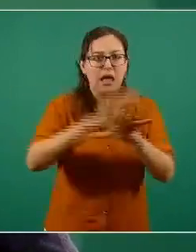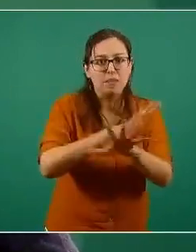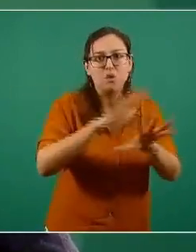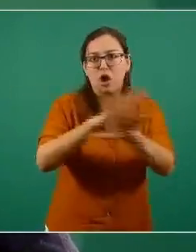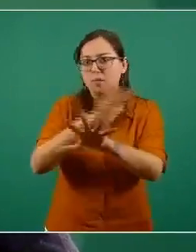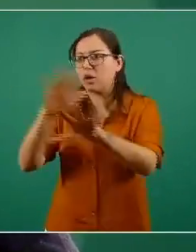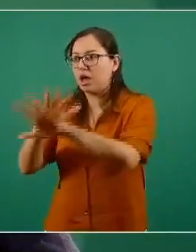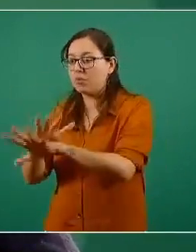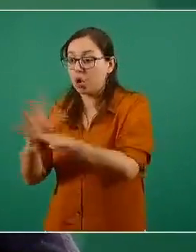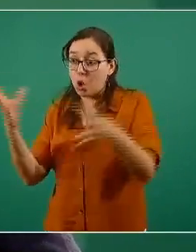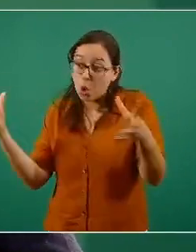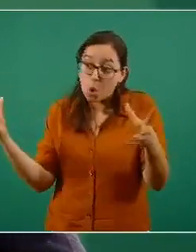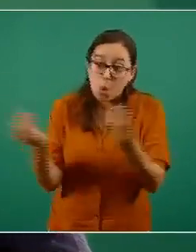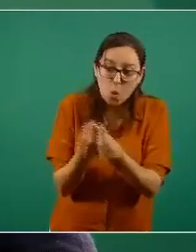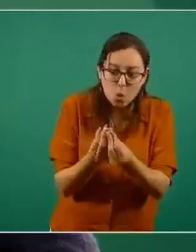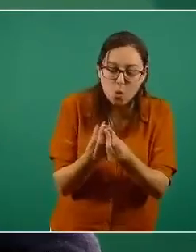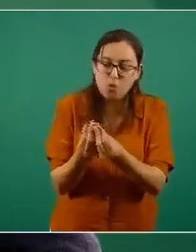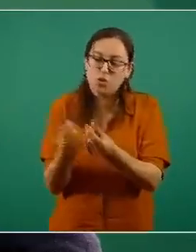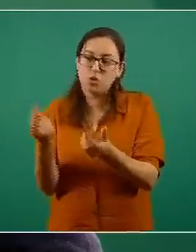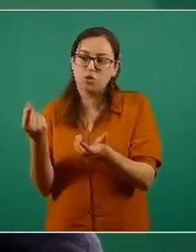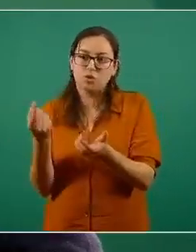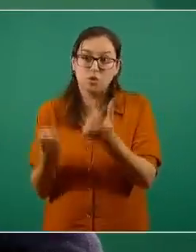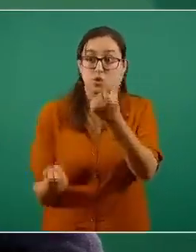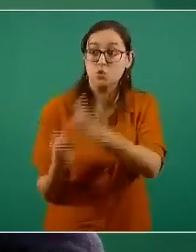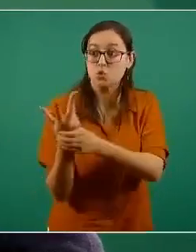virus, que se